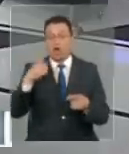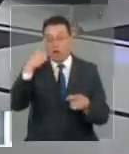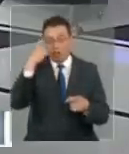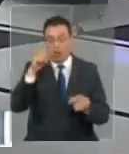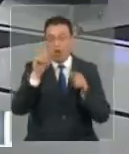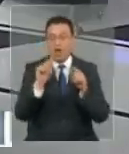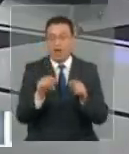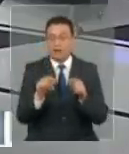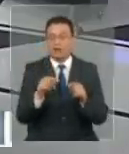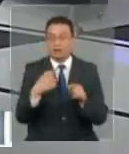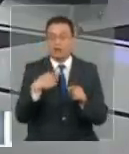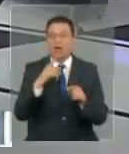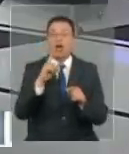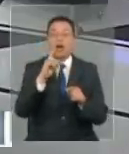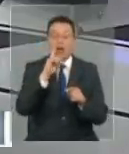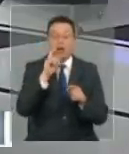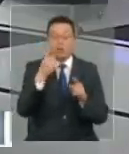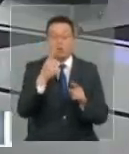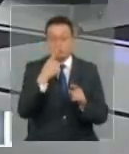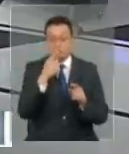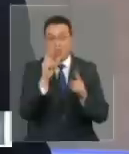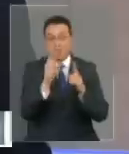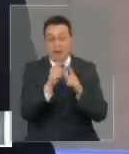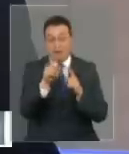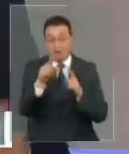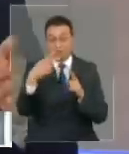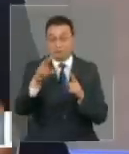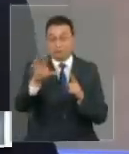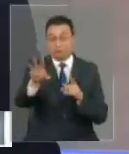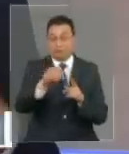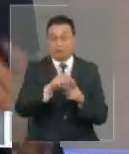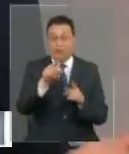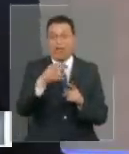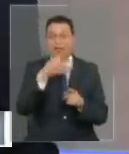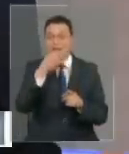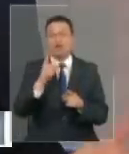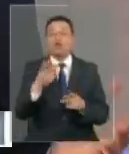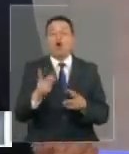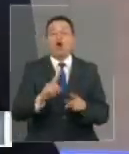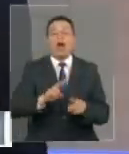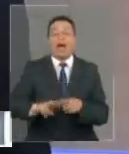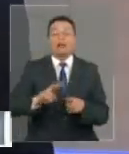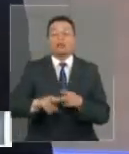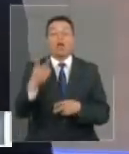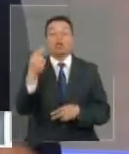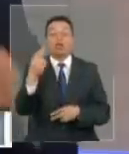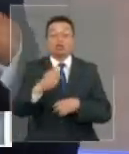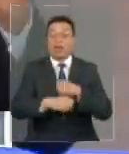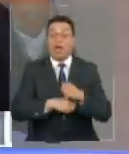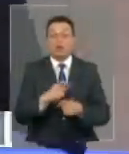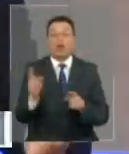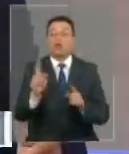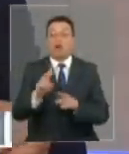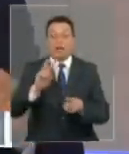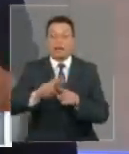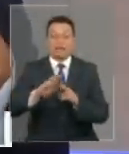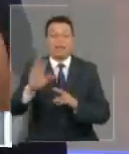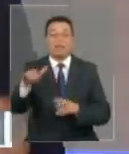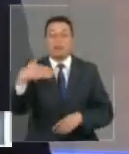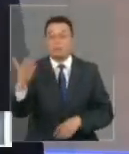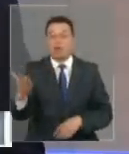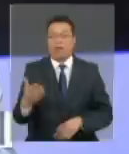que yo creo que voy a ocupar una frase de Marcelo. Él dijo: lo que no se ha hecho en 12 años no se va a llegar a hacer